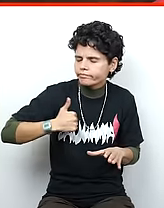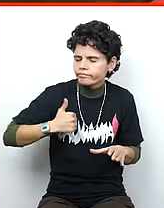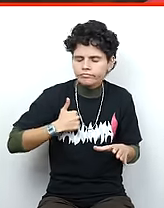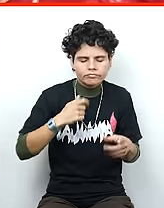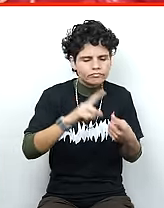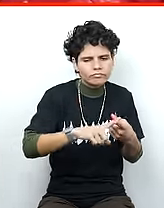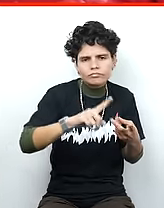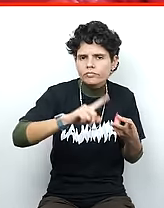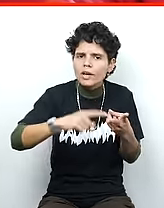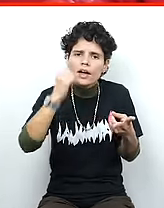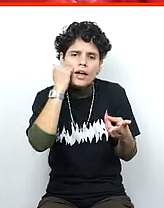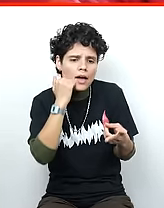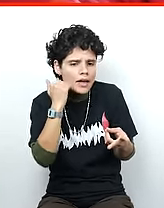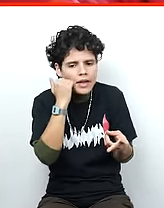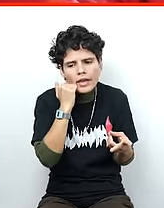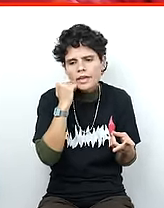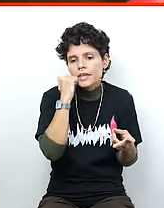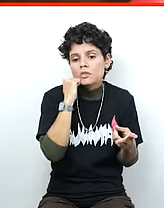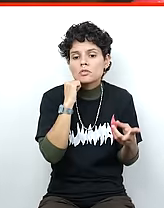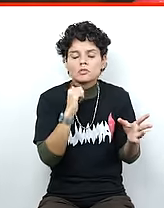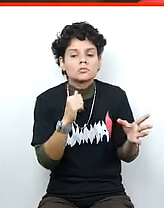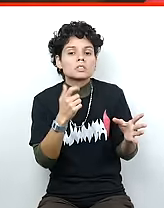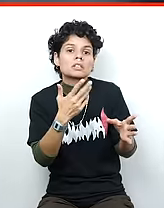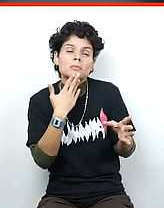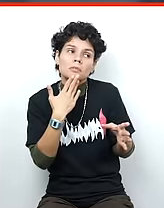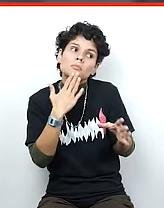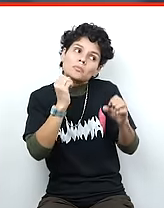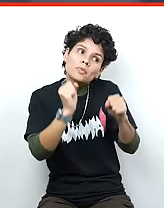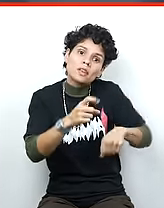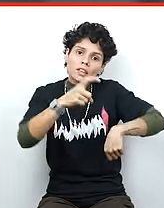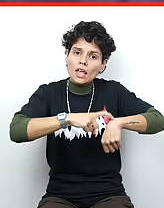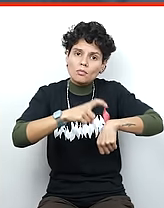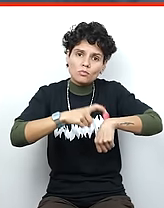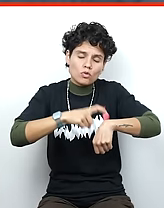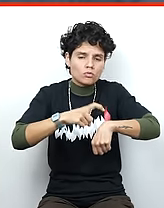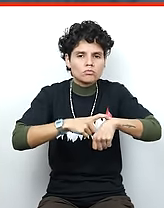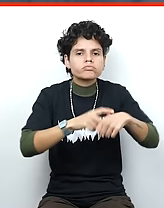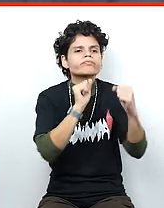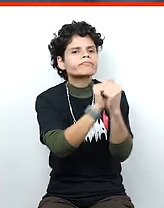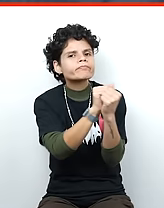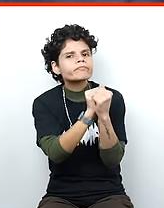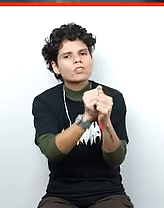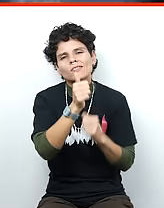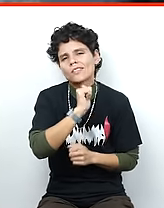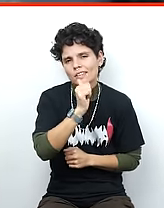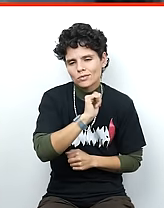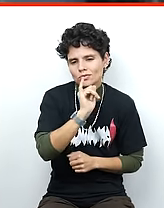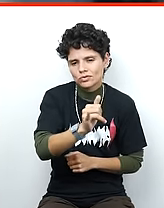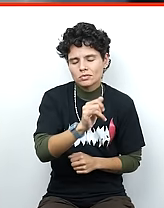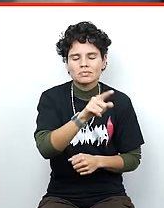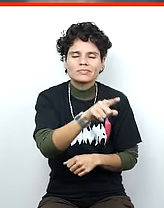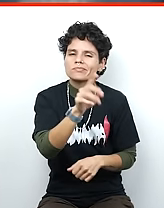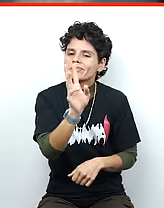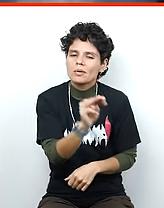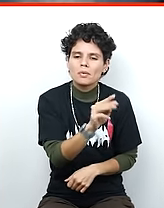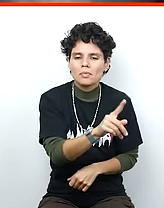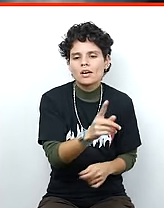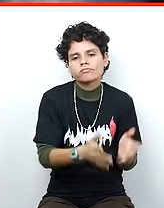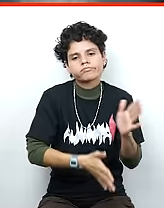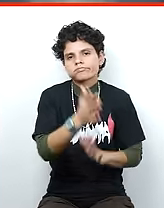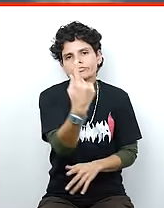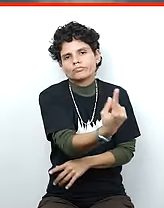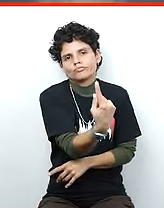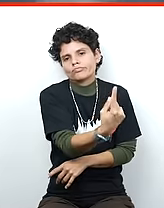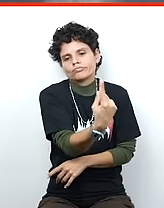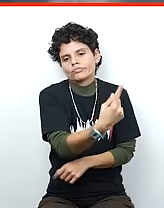comida, el cariño. El cariño tampoco. Quizás un poco de tiempo. El tiempo sí, quizás. Y eso era lo único que yo tenía con mi mamá, que a veces. Estaba